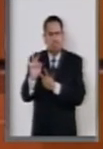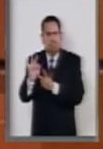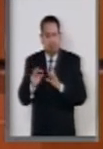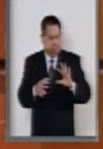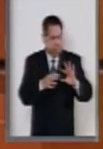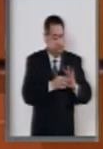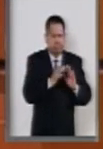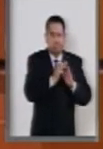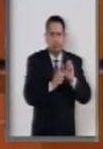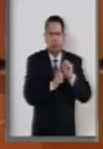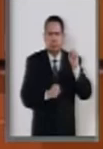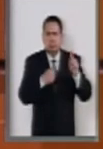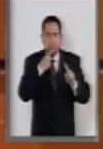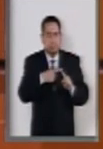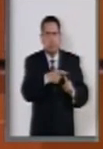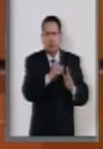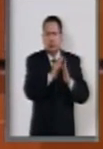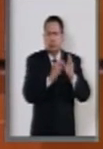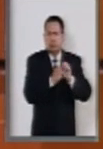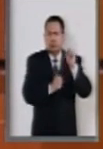cuanto a que la prisión preventiva no podrá